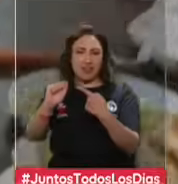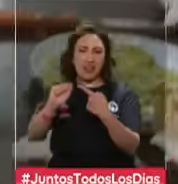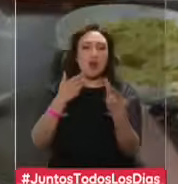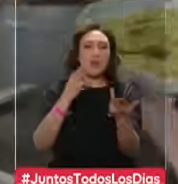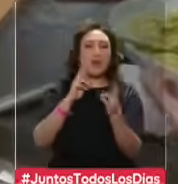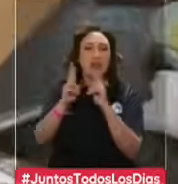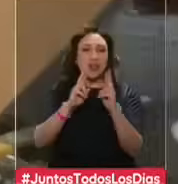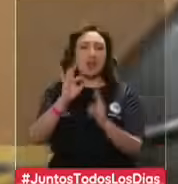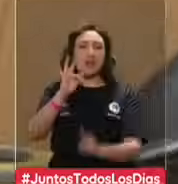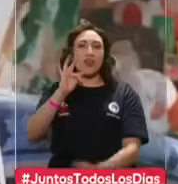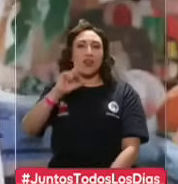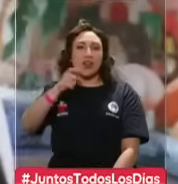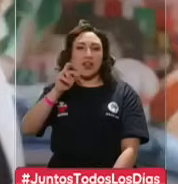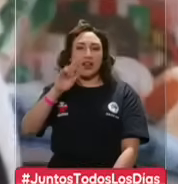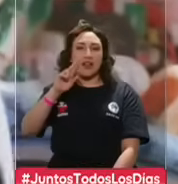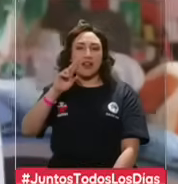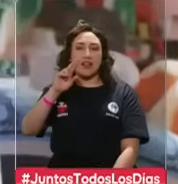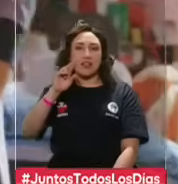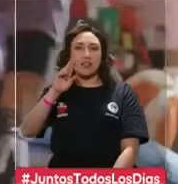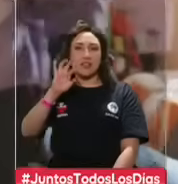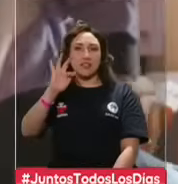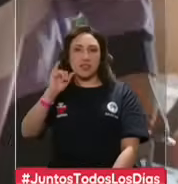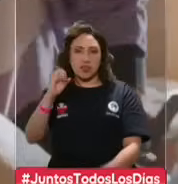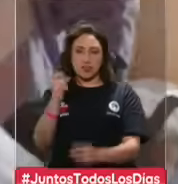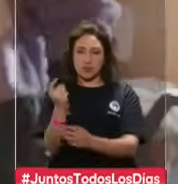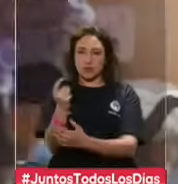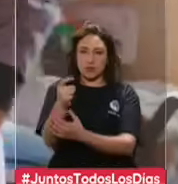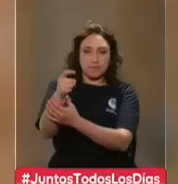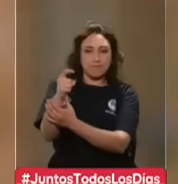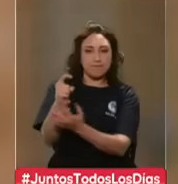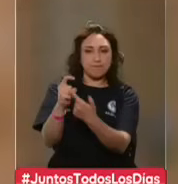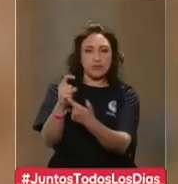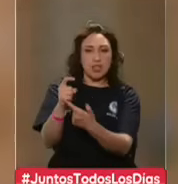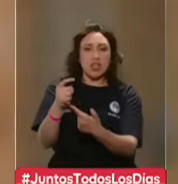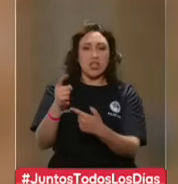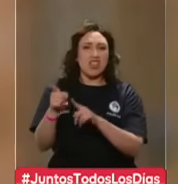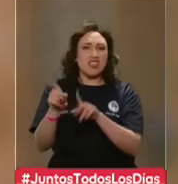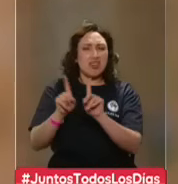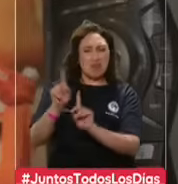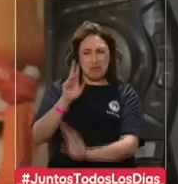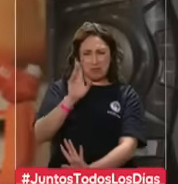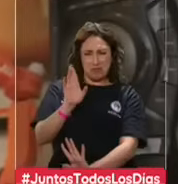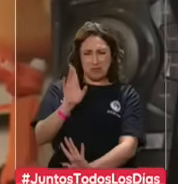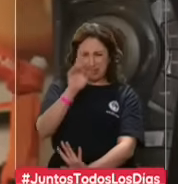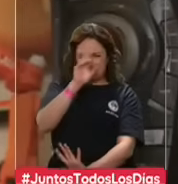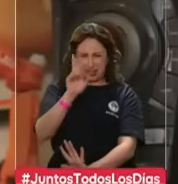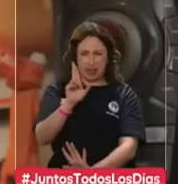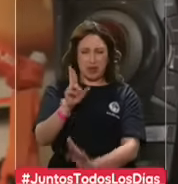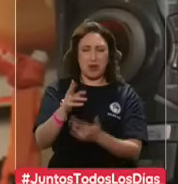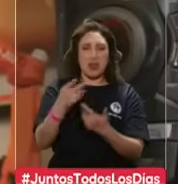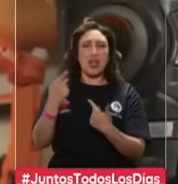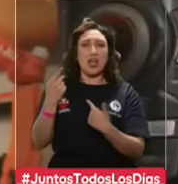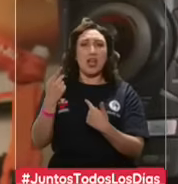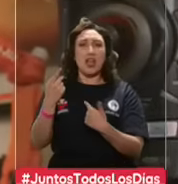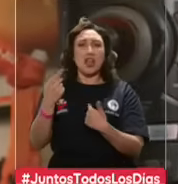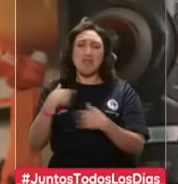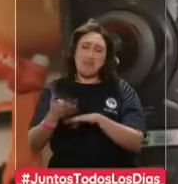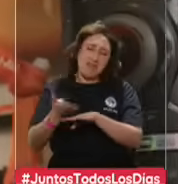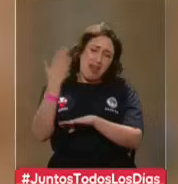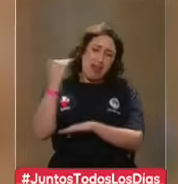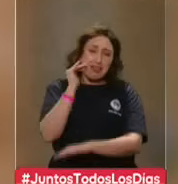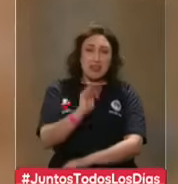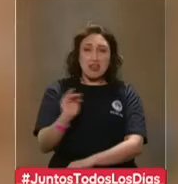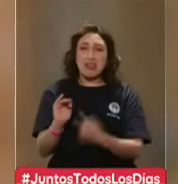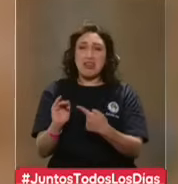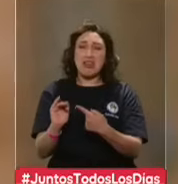algo tosco, no es algo de lo que yo, por ejemplo, no sé, a los 12, 13 años quería mostrar. Pero hoy día es mi extensión